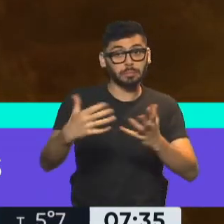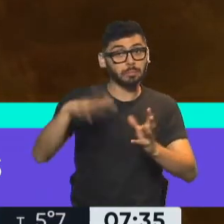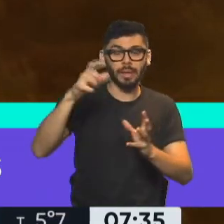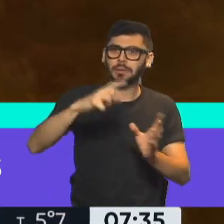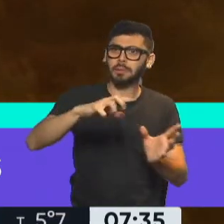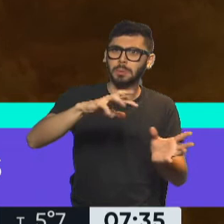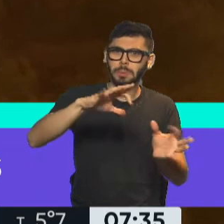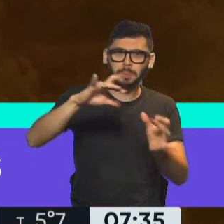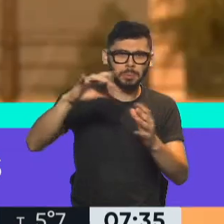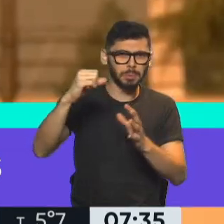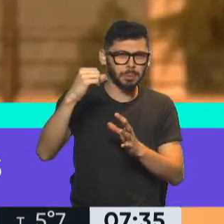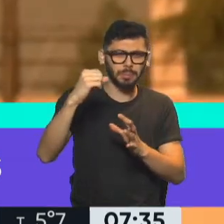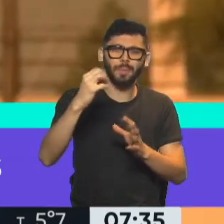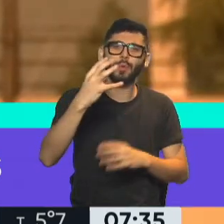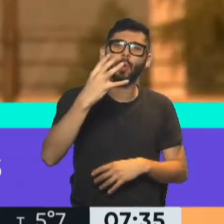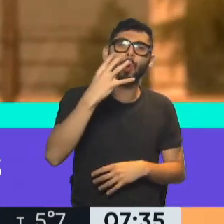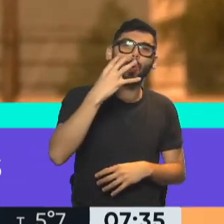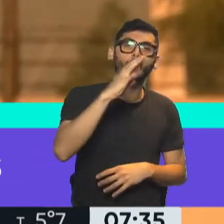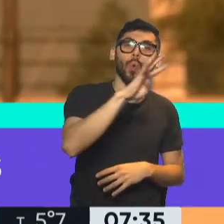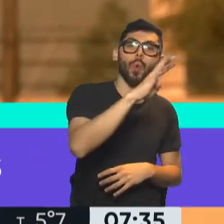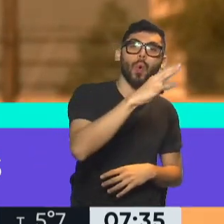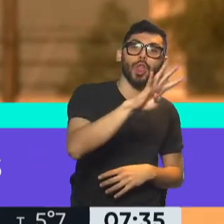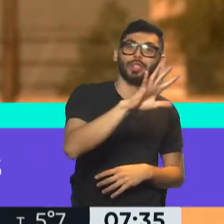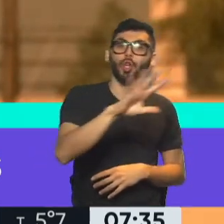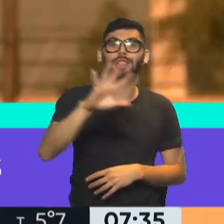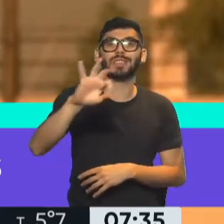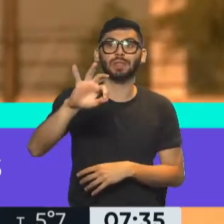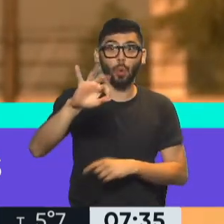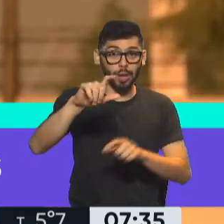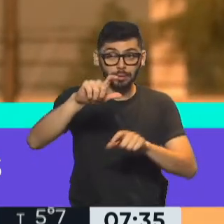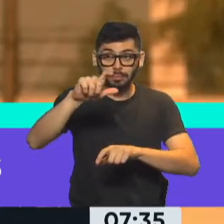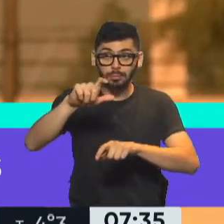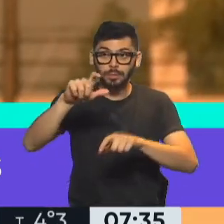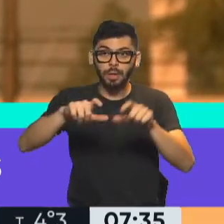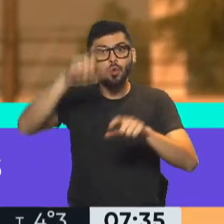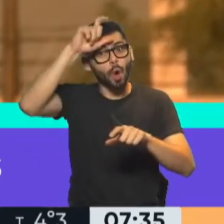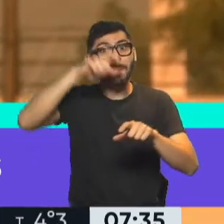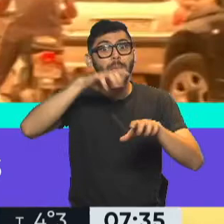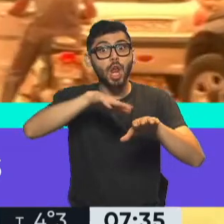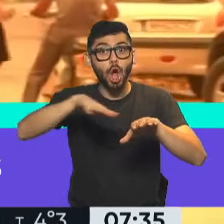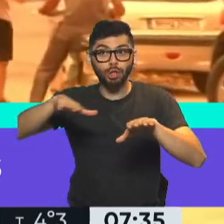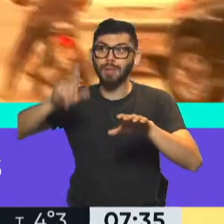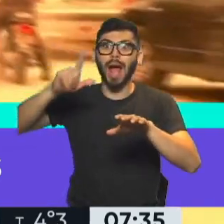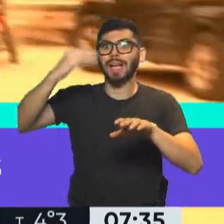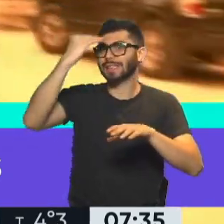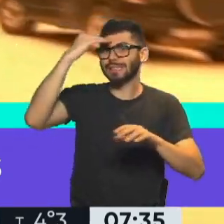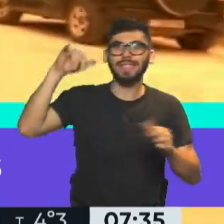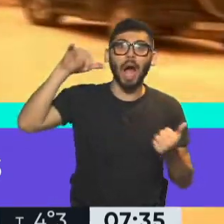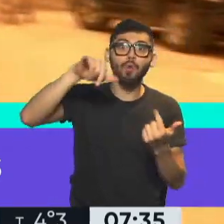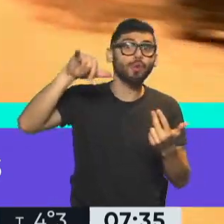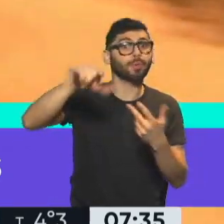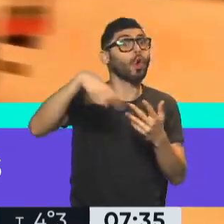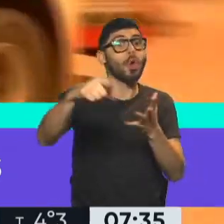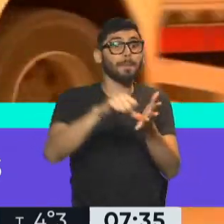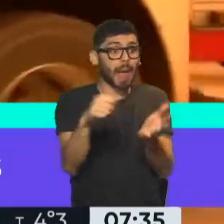Más de 1.450 bomberos trabajan junto con 15 aviones y varios refuerzos que llegaban también desde otros